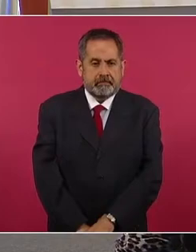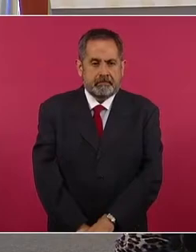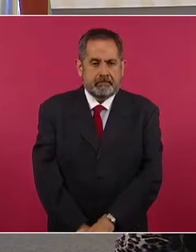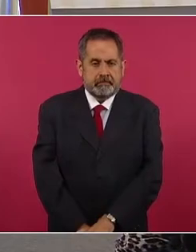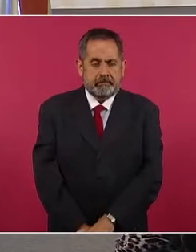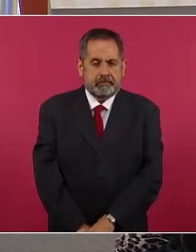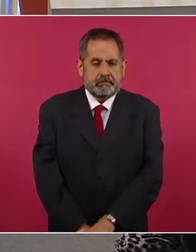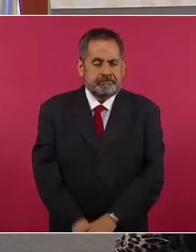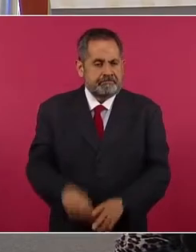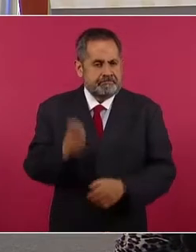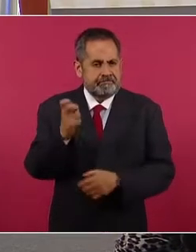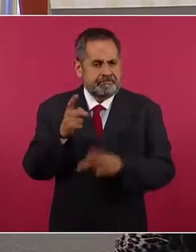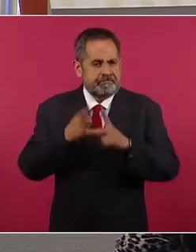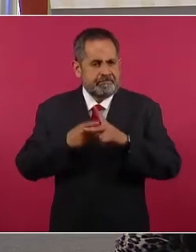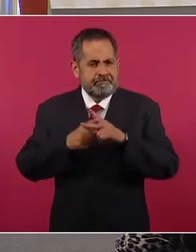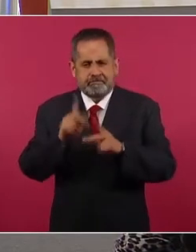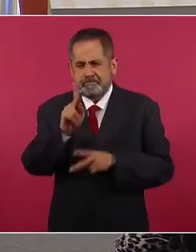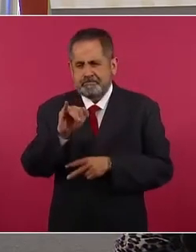mide,